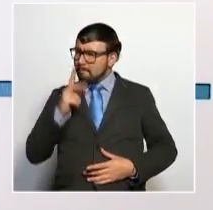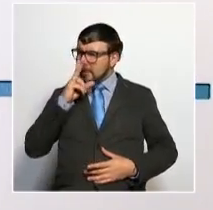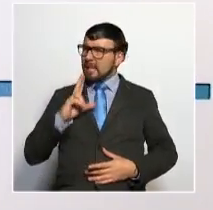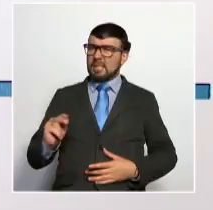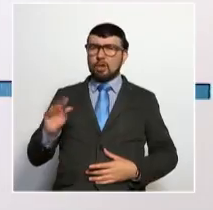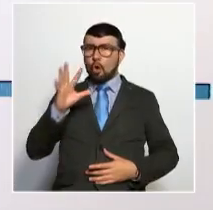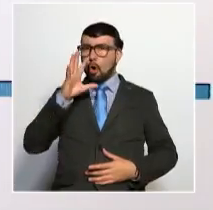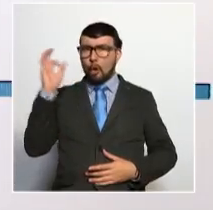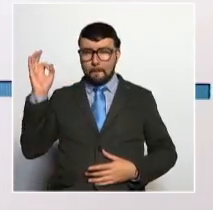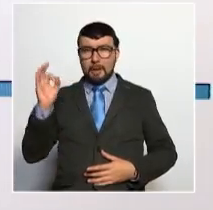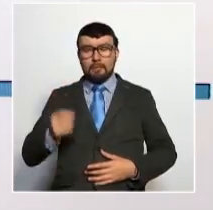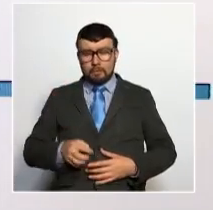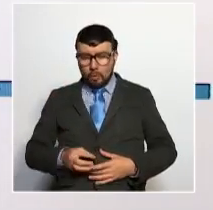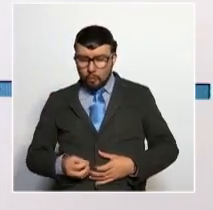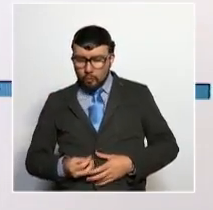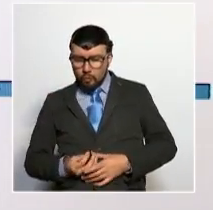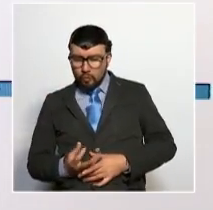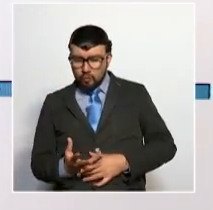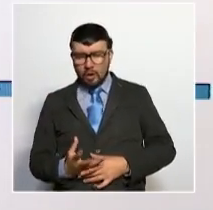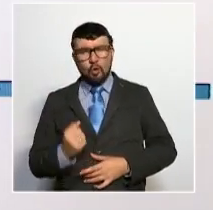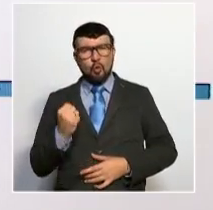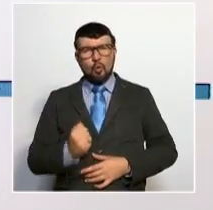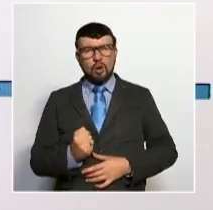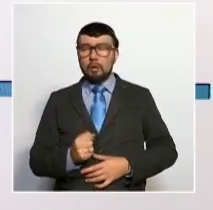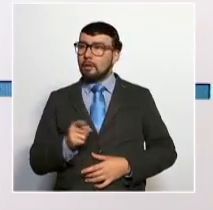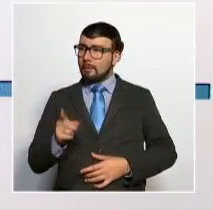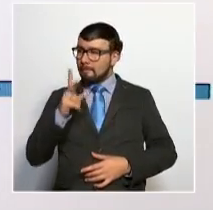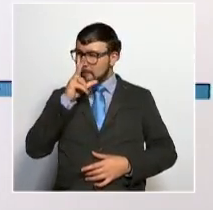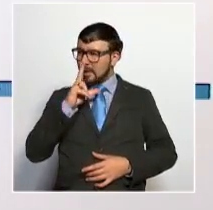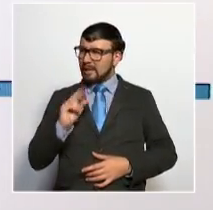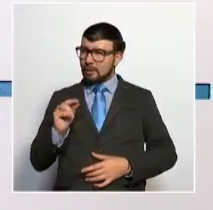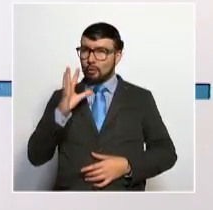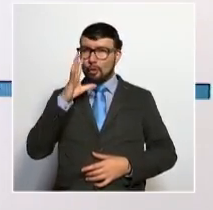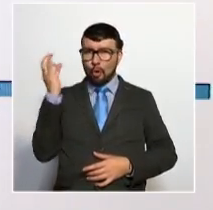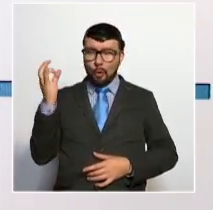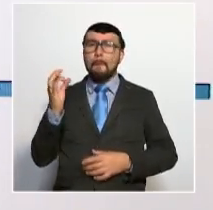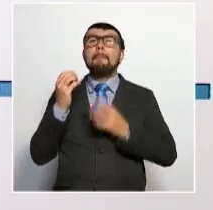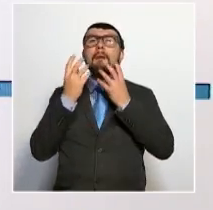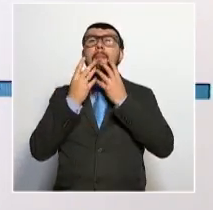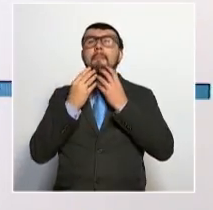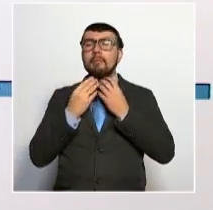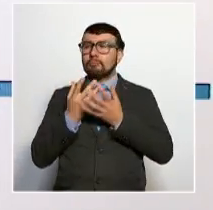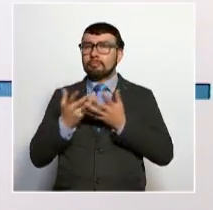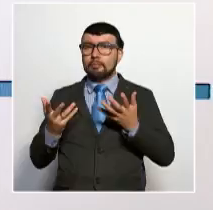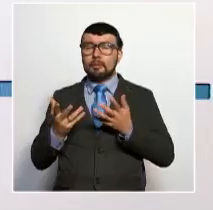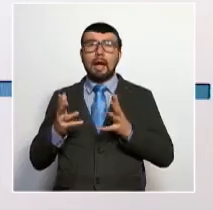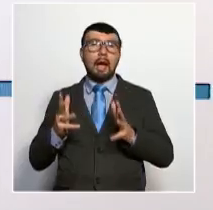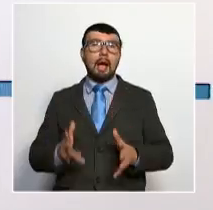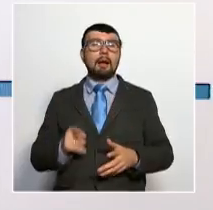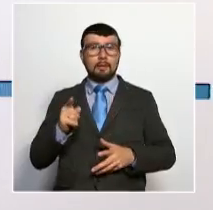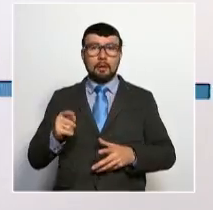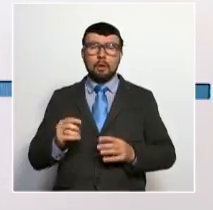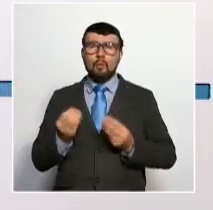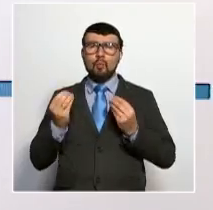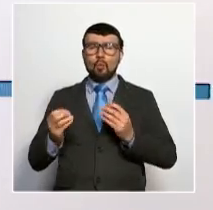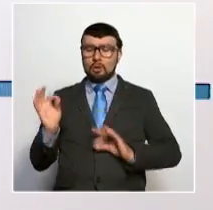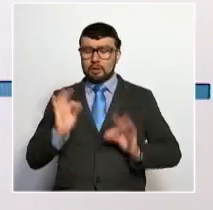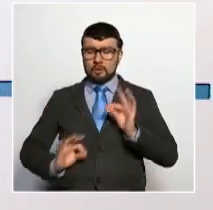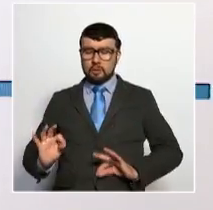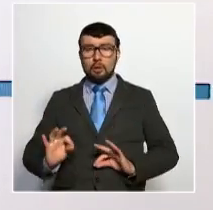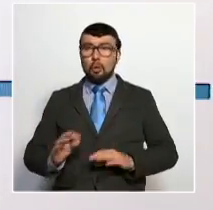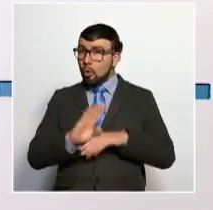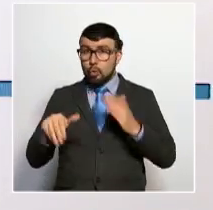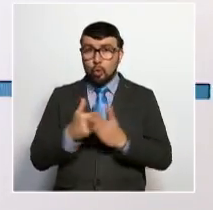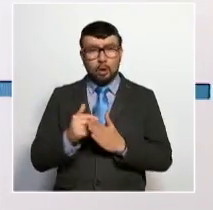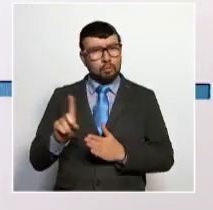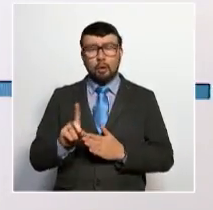vello más grueso, y a veces la distribución puede ser muy parecida a la del hombre. Además que las mujeres tienden, no todas, pero pueden